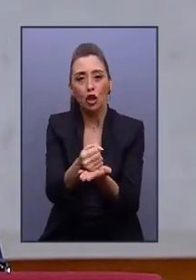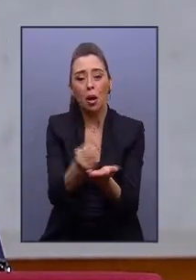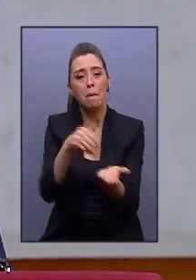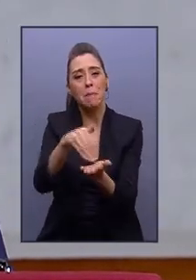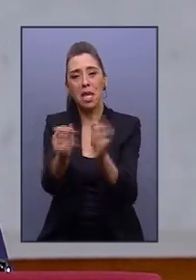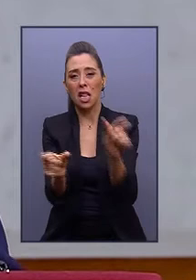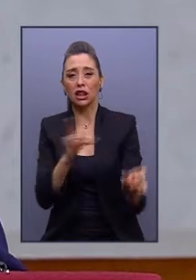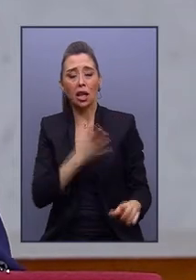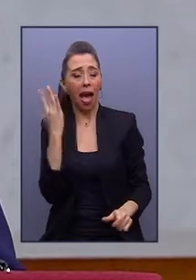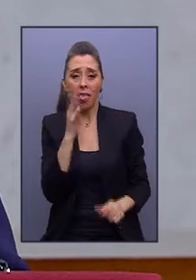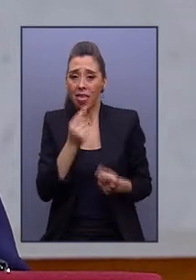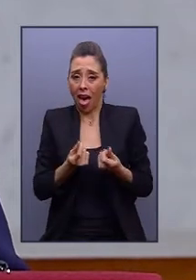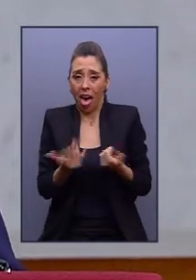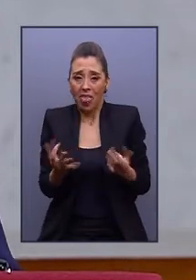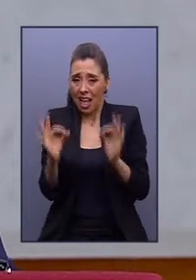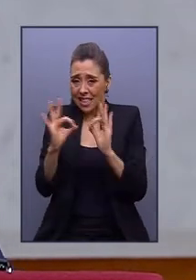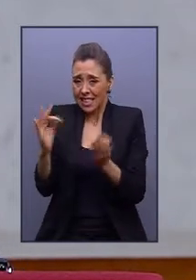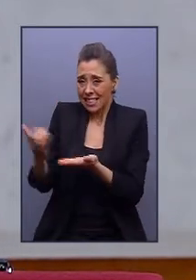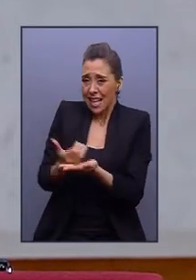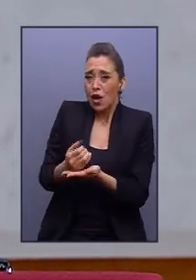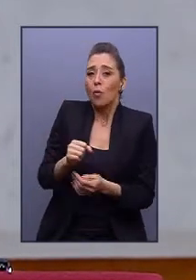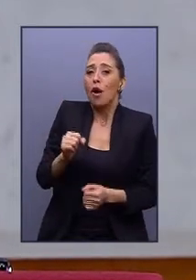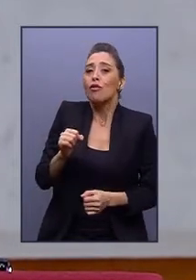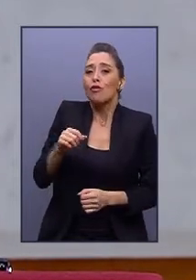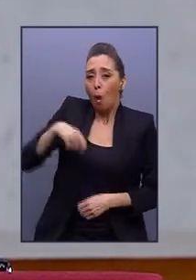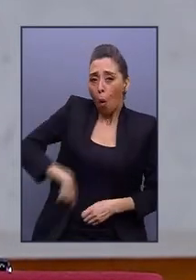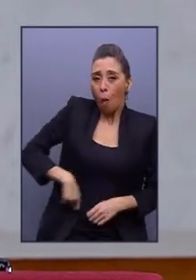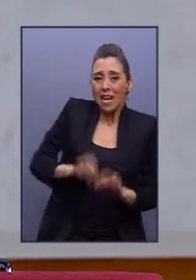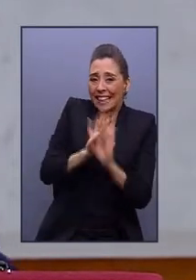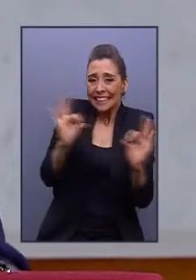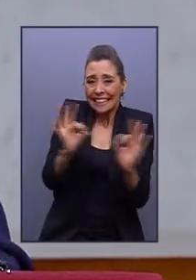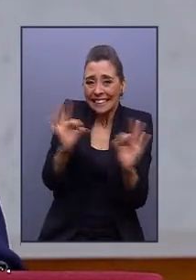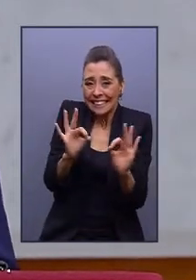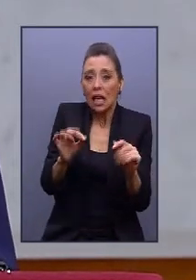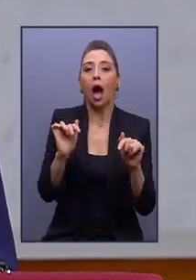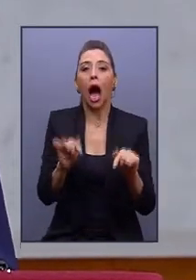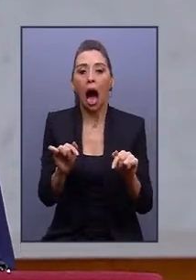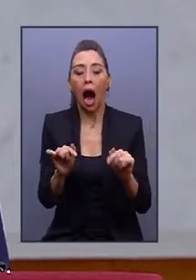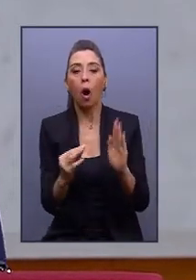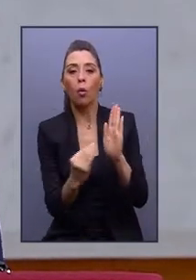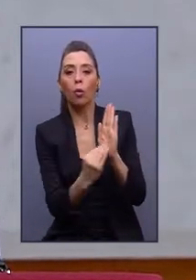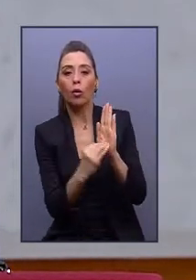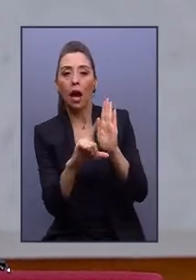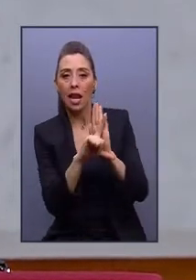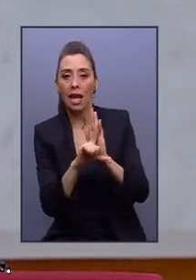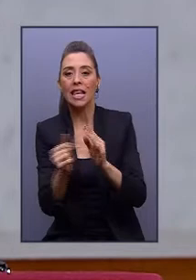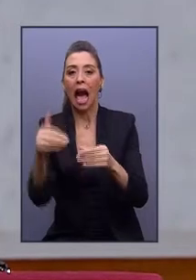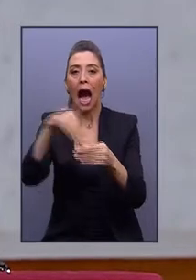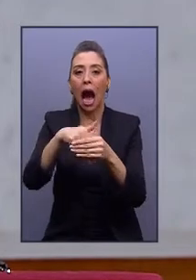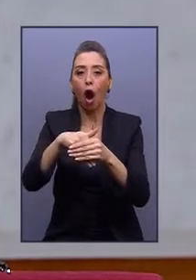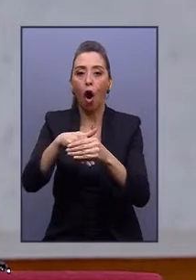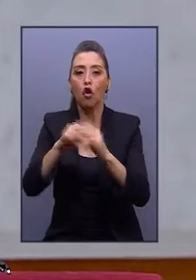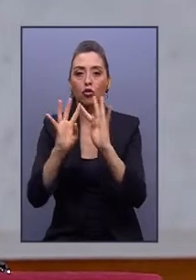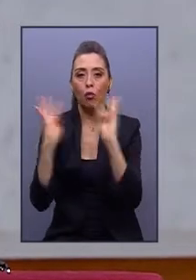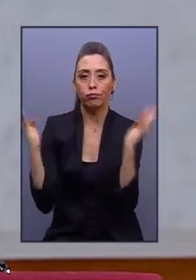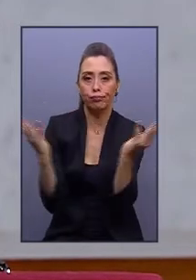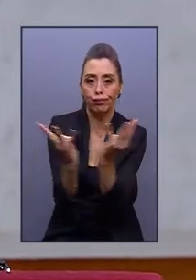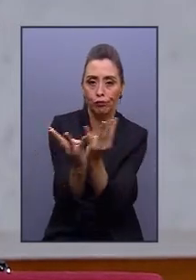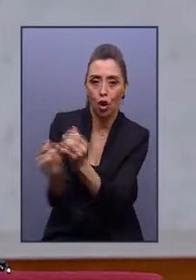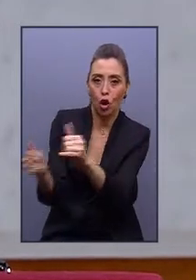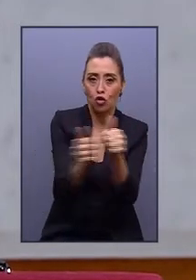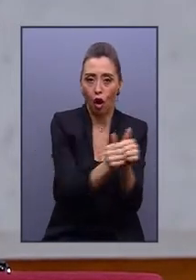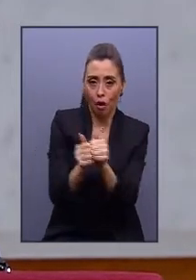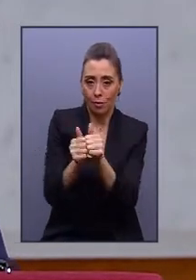compatriotas que antes no tenían ningún ingreso previsional, hoy estamos incorporando un sistema de ahorro colectivo que complemente el esfuerzo